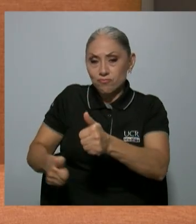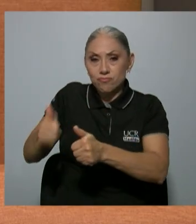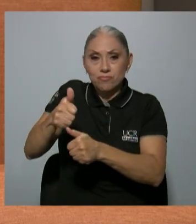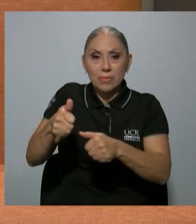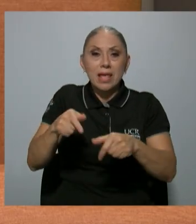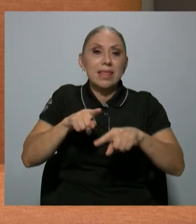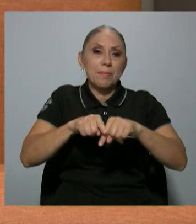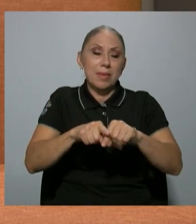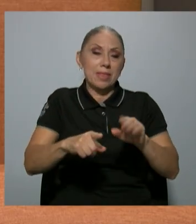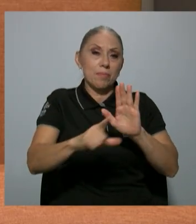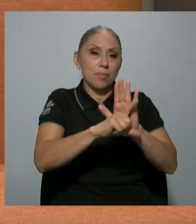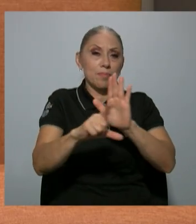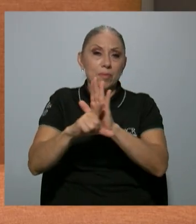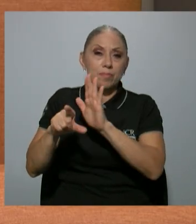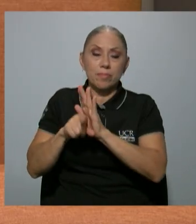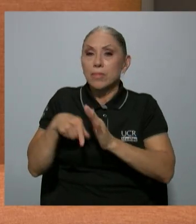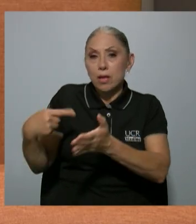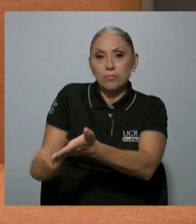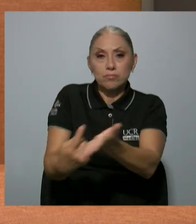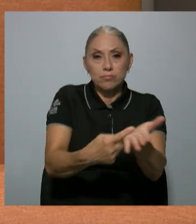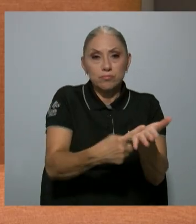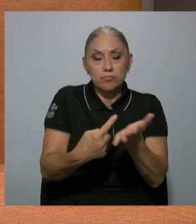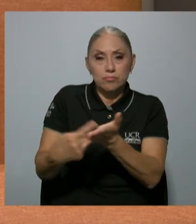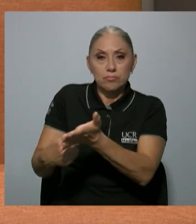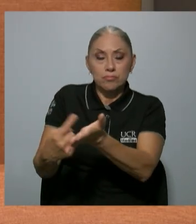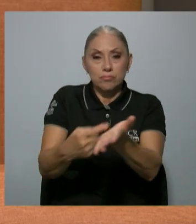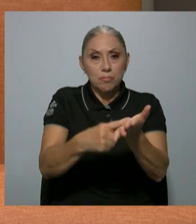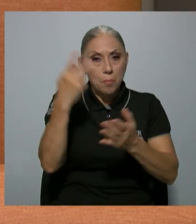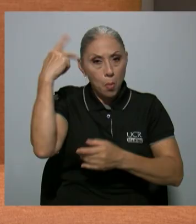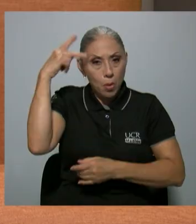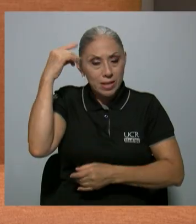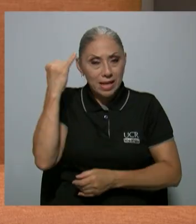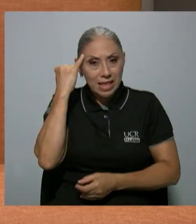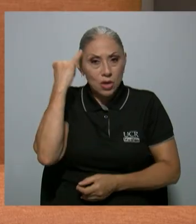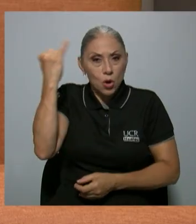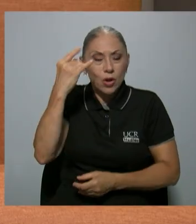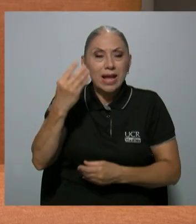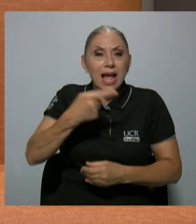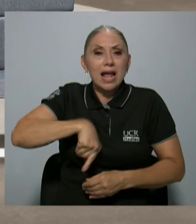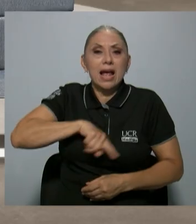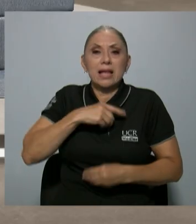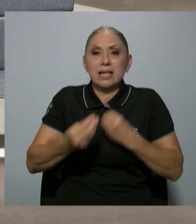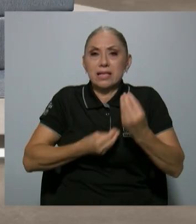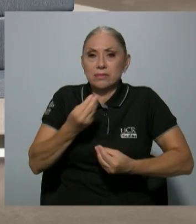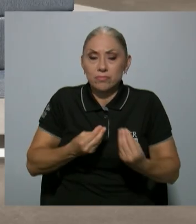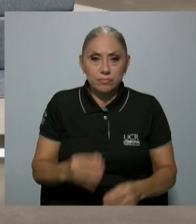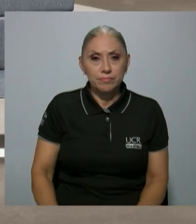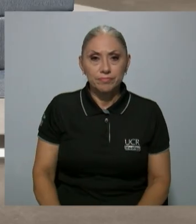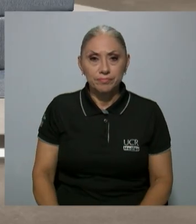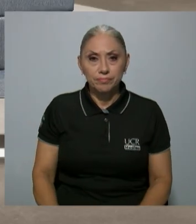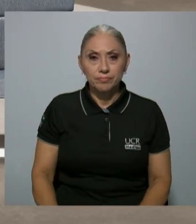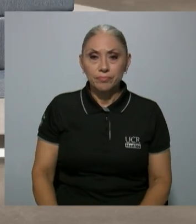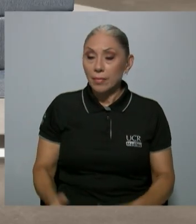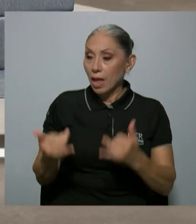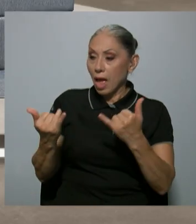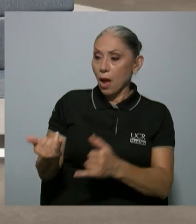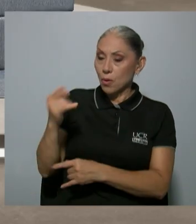eso pasa también por una discusión política importante, ideológica, de hacia dónde nos estamos moviendo. Vamos con la pregunta